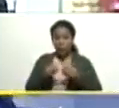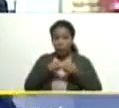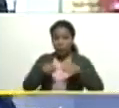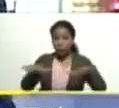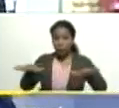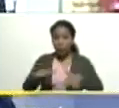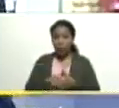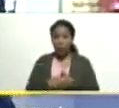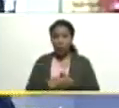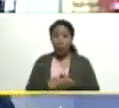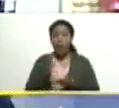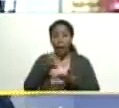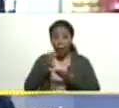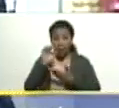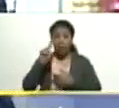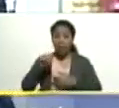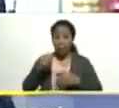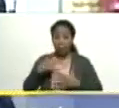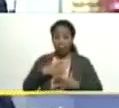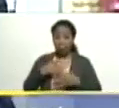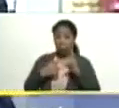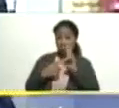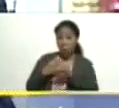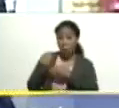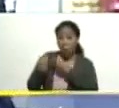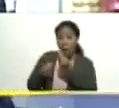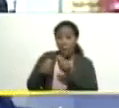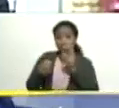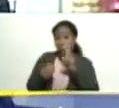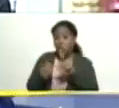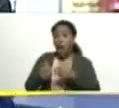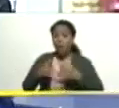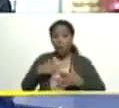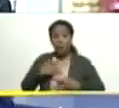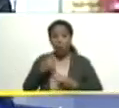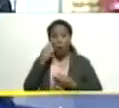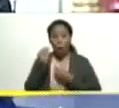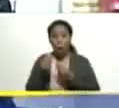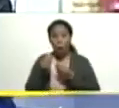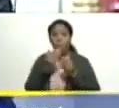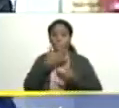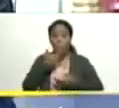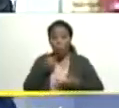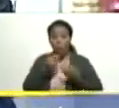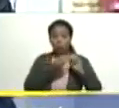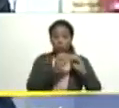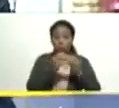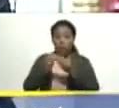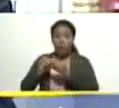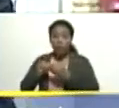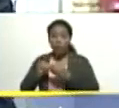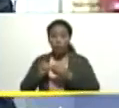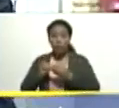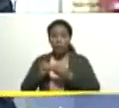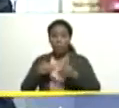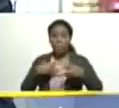café es interesante, ahorita hay una iniciativa de producción de secado para mejorar y optimizar los costos de